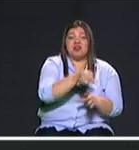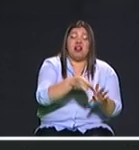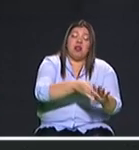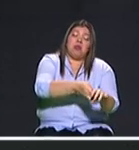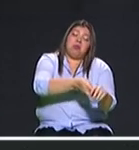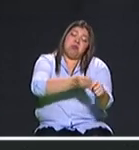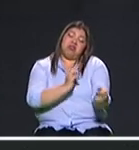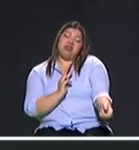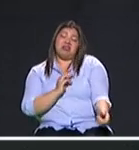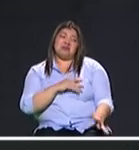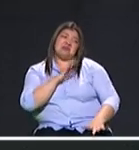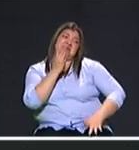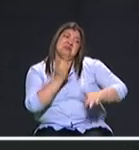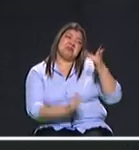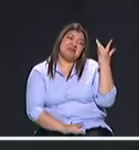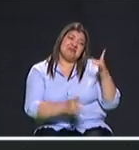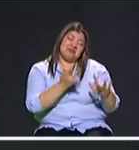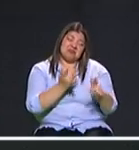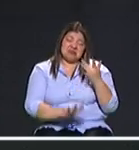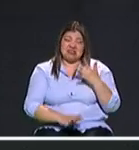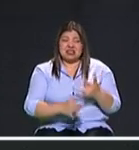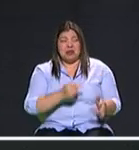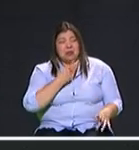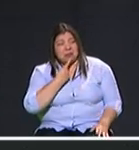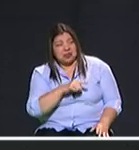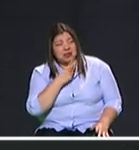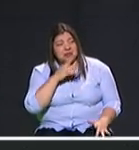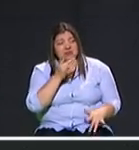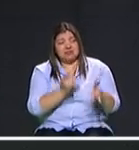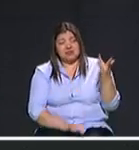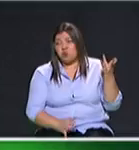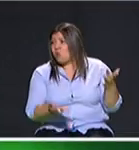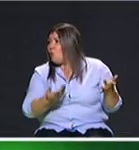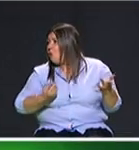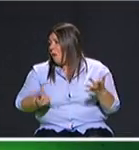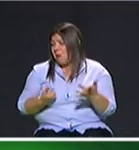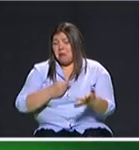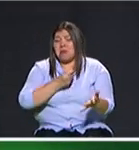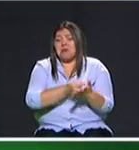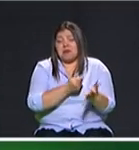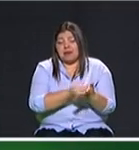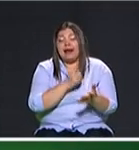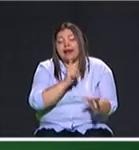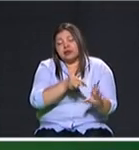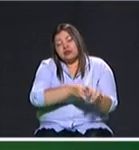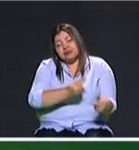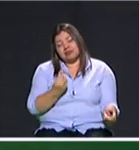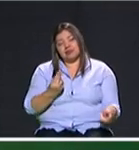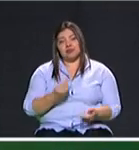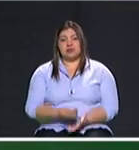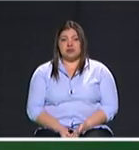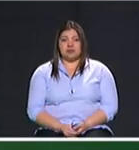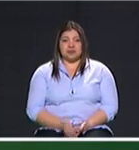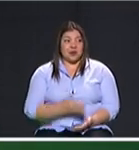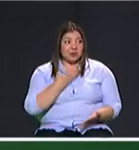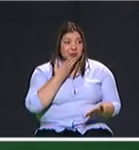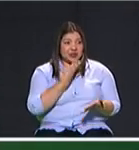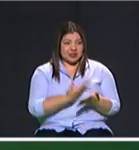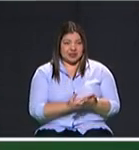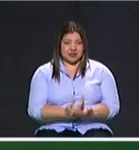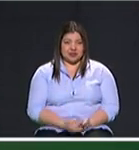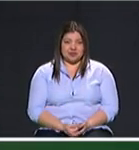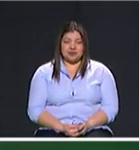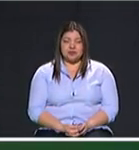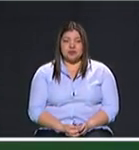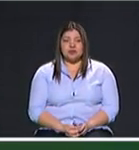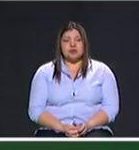no hay pertinencia en el conocimiento y que no tienen la condición para completar su carrera gracias candidata doctor juan carlos del 48